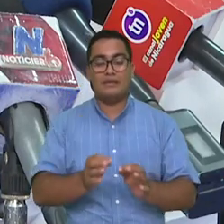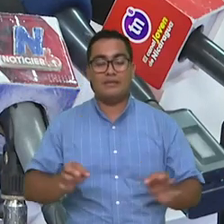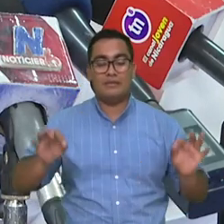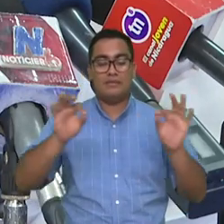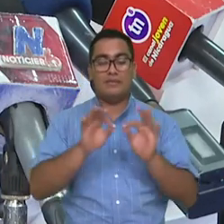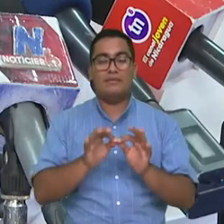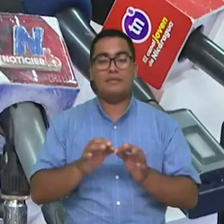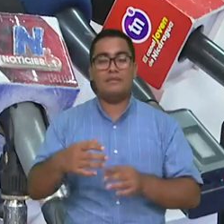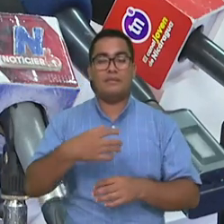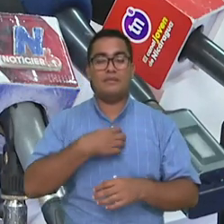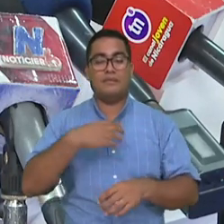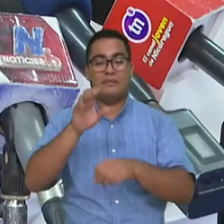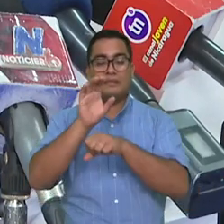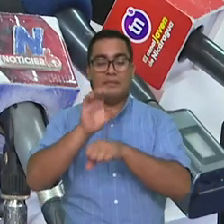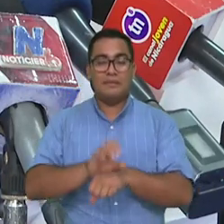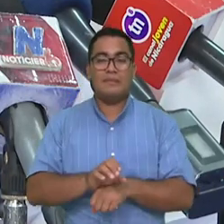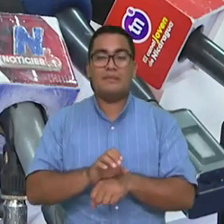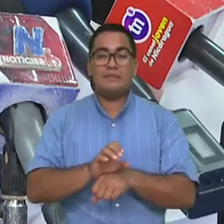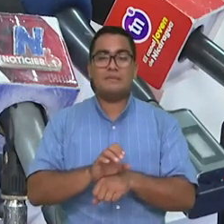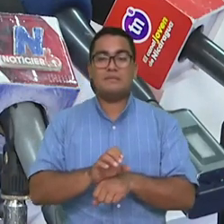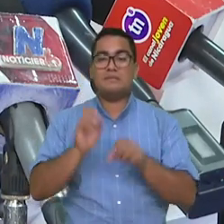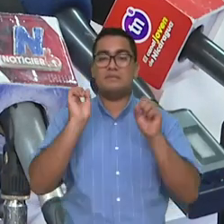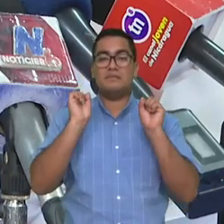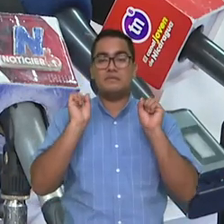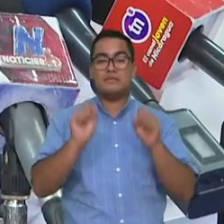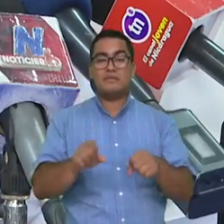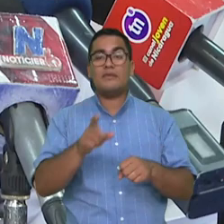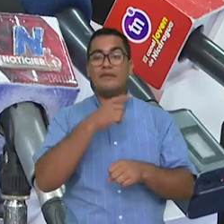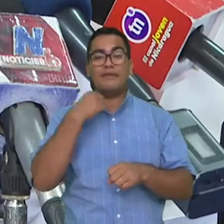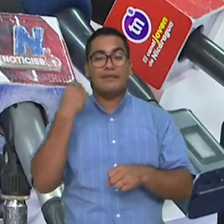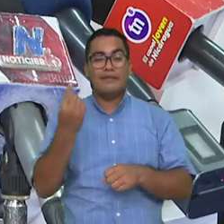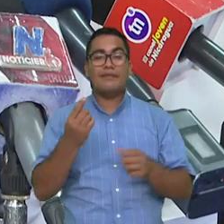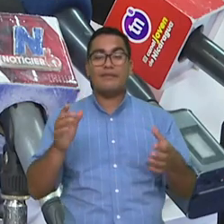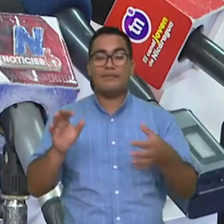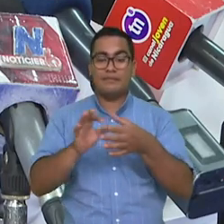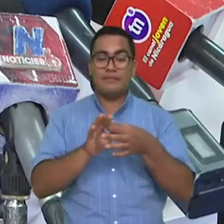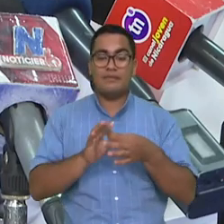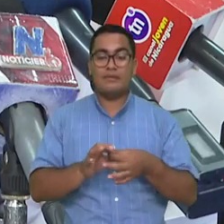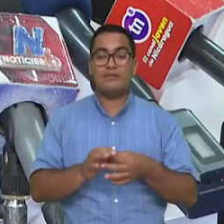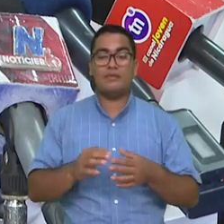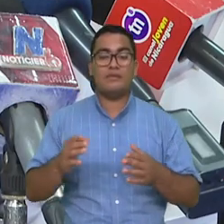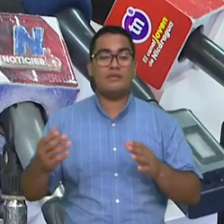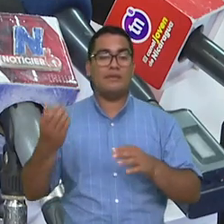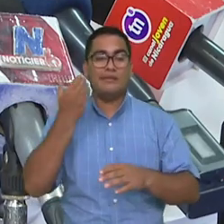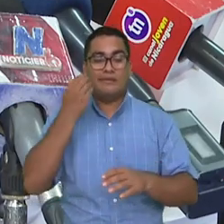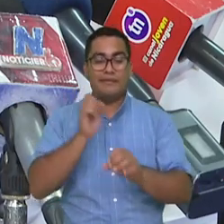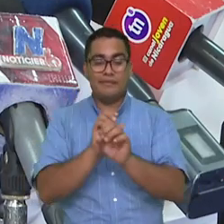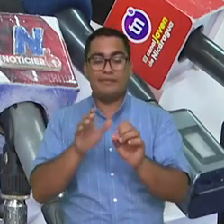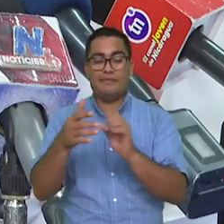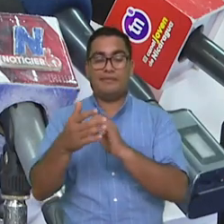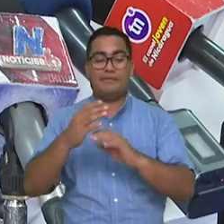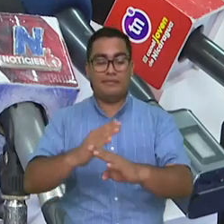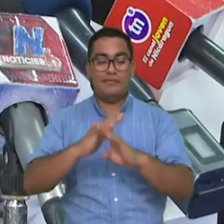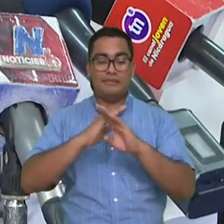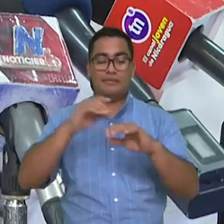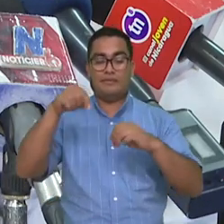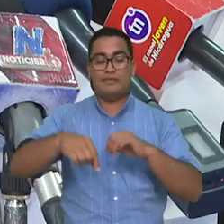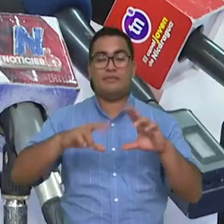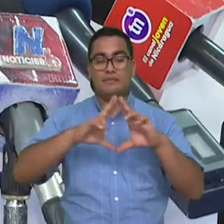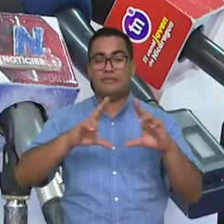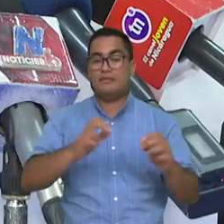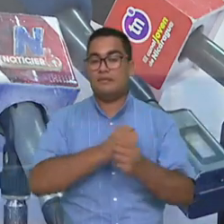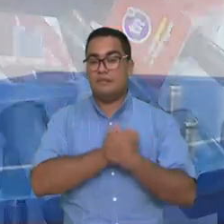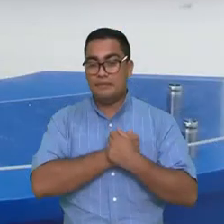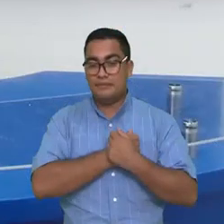hábitos individuales y que realmente podamos juntos, unidos, hacer la contención de este virus en nuestra amada Nicaragua.